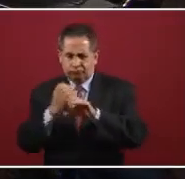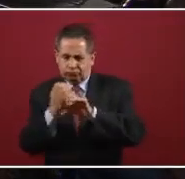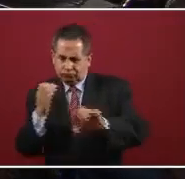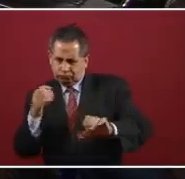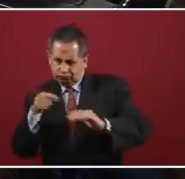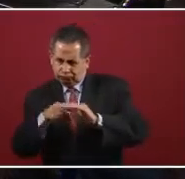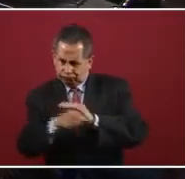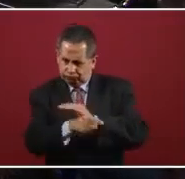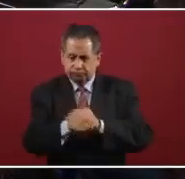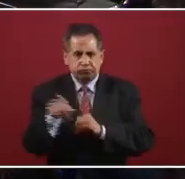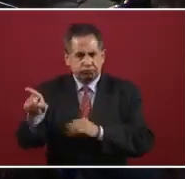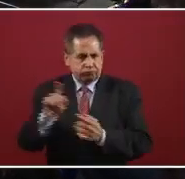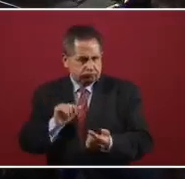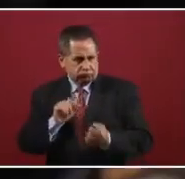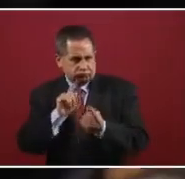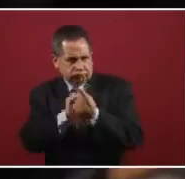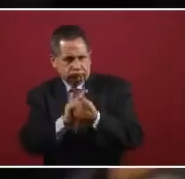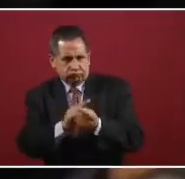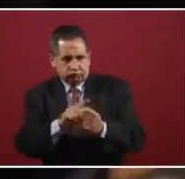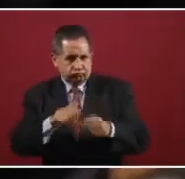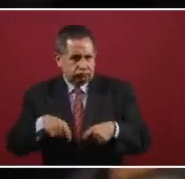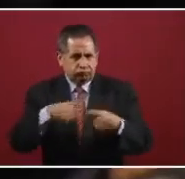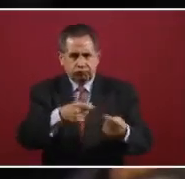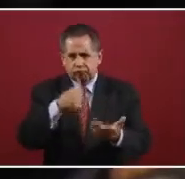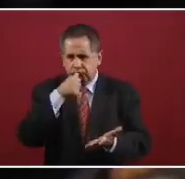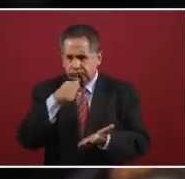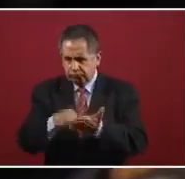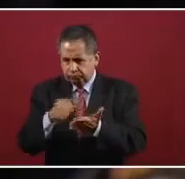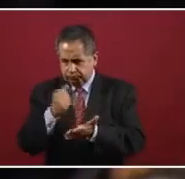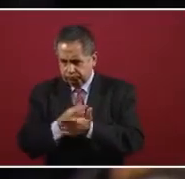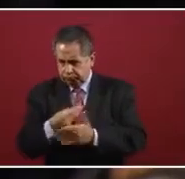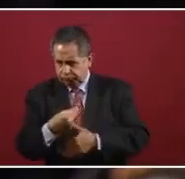una persona y le entregó una carta.